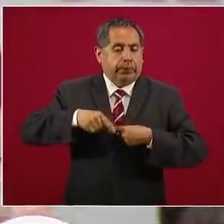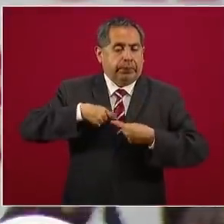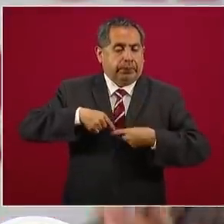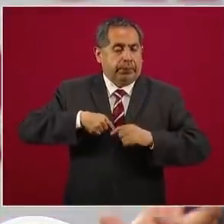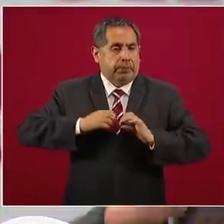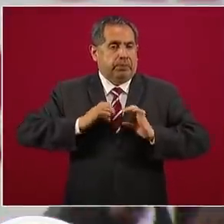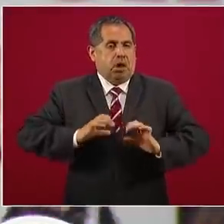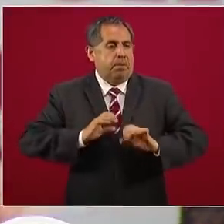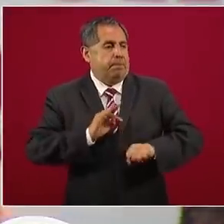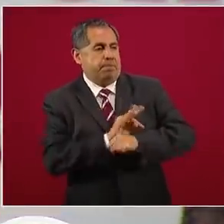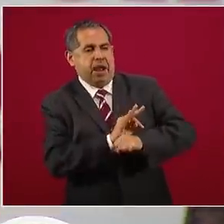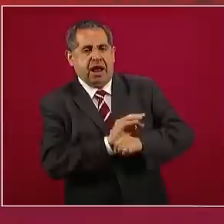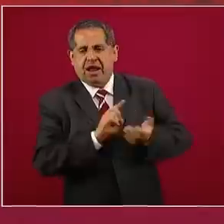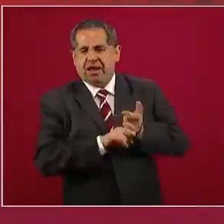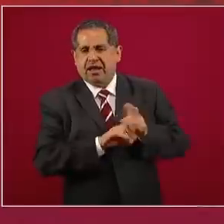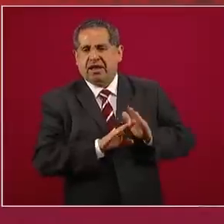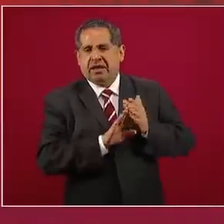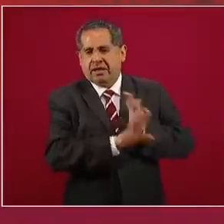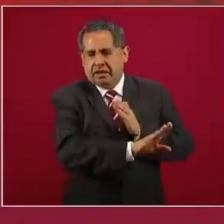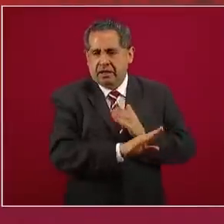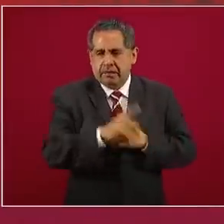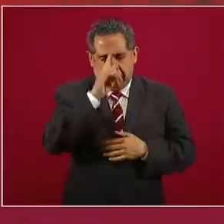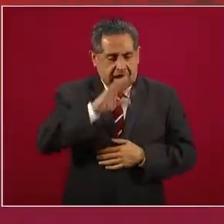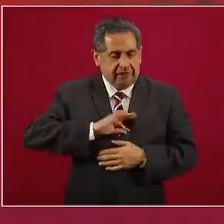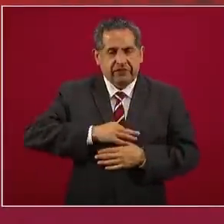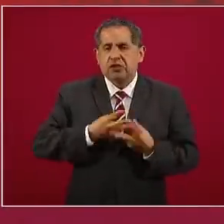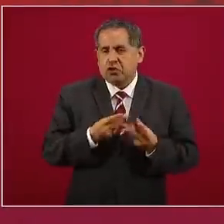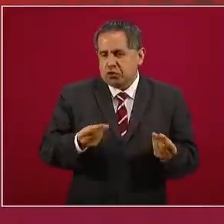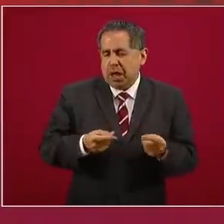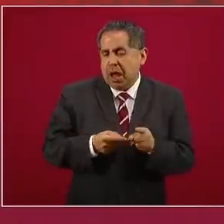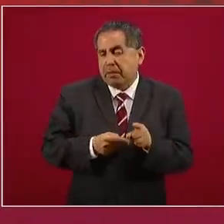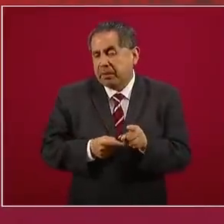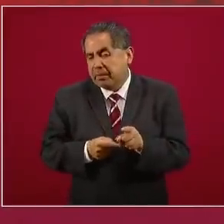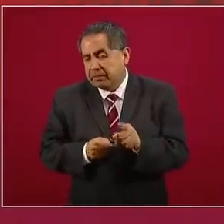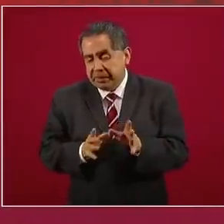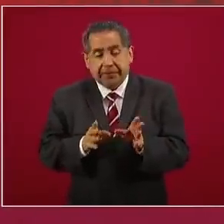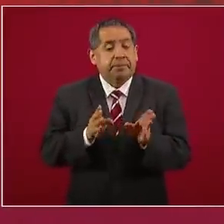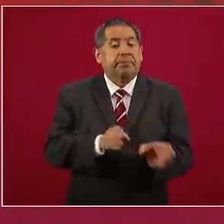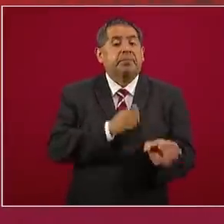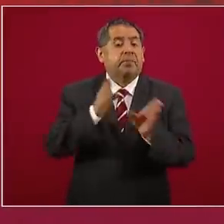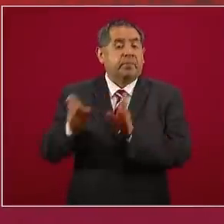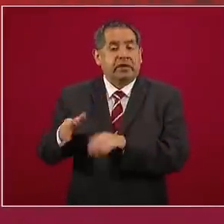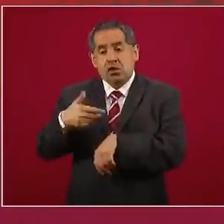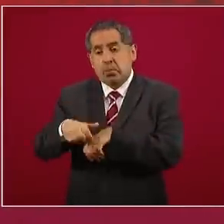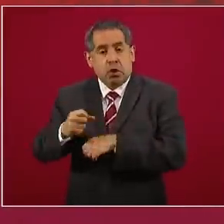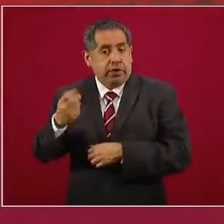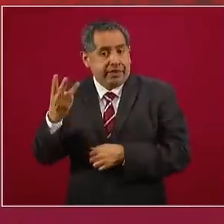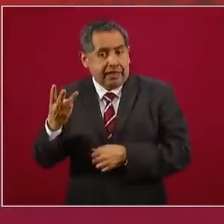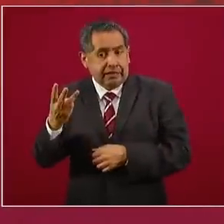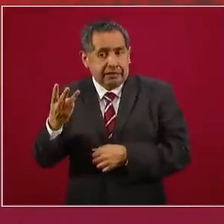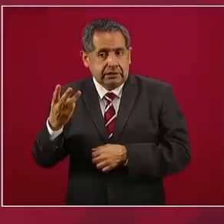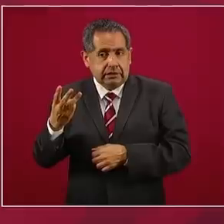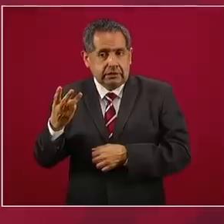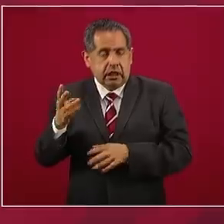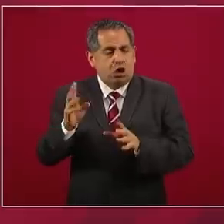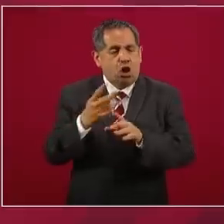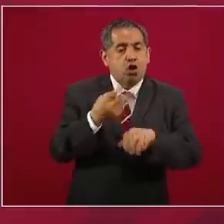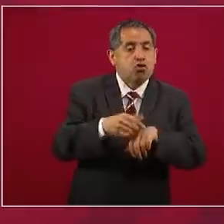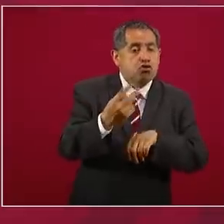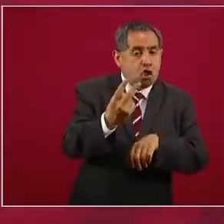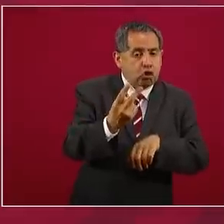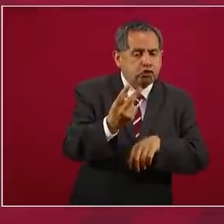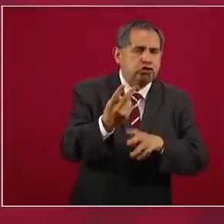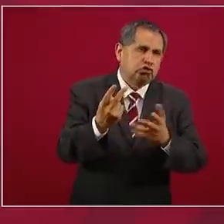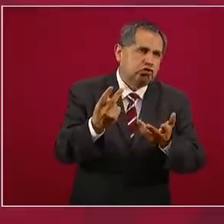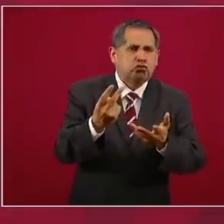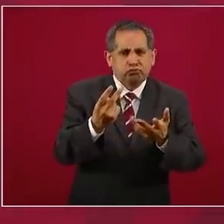eventualmente protección contra la infección. Y en la fase 3 en la fase 2 son